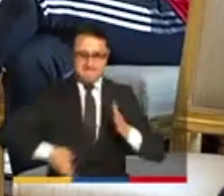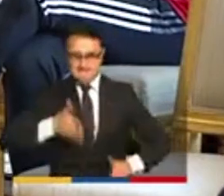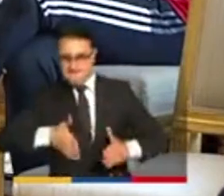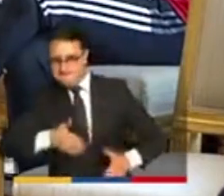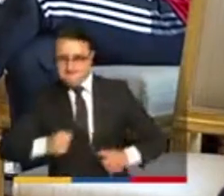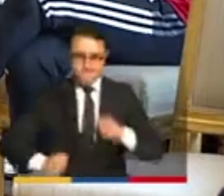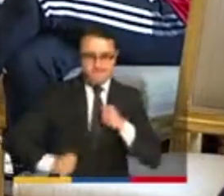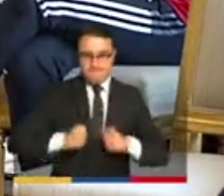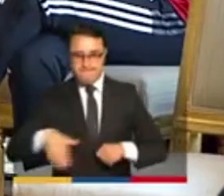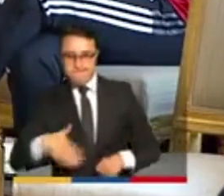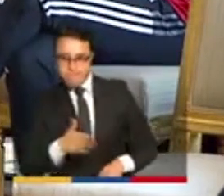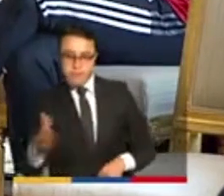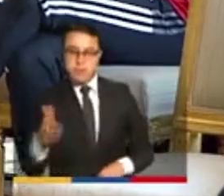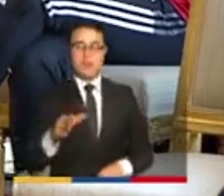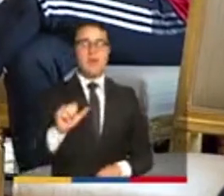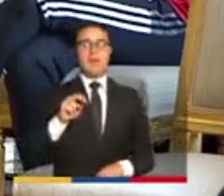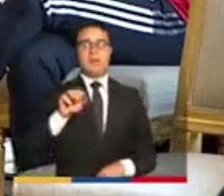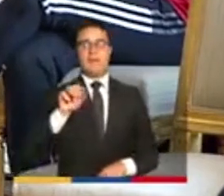Zapata.